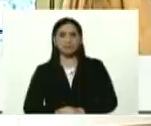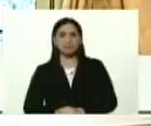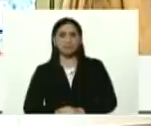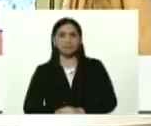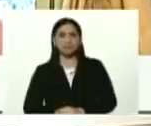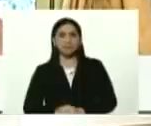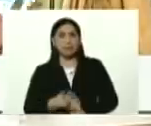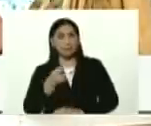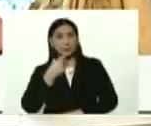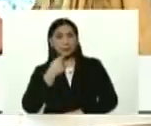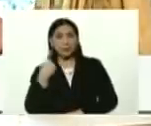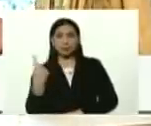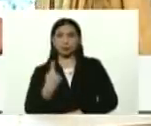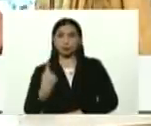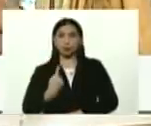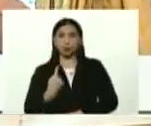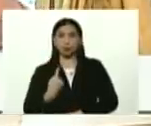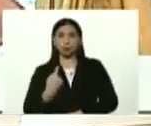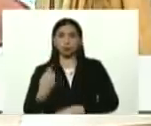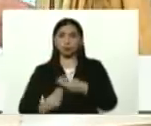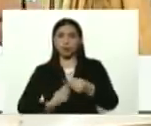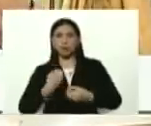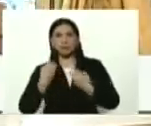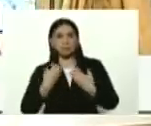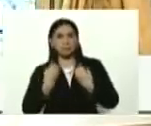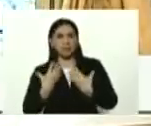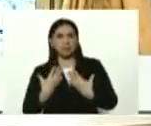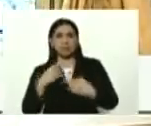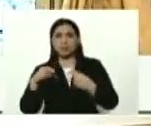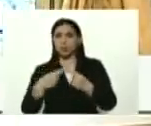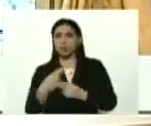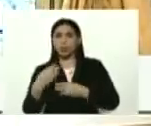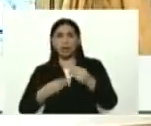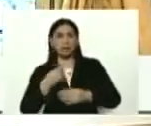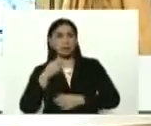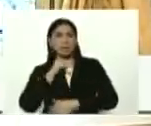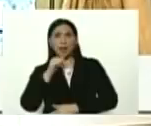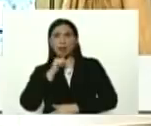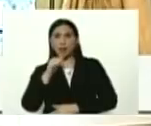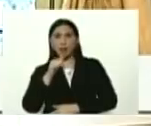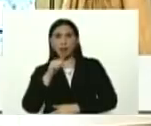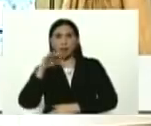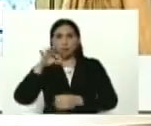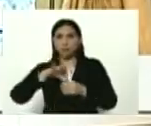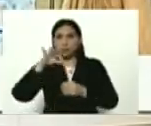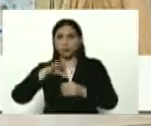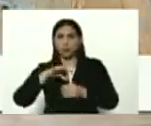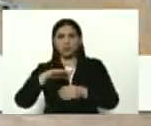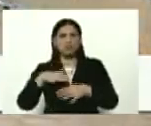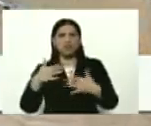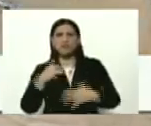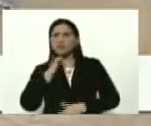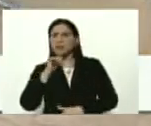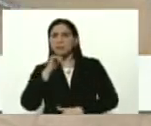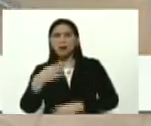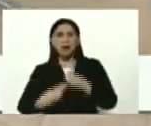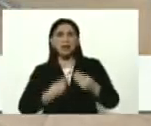Esa medicina solo hace bien. Ninguna hace mal. Un mal ojillo, ¿qué mal le va a hacer a nadie?